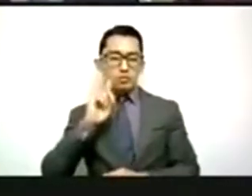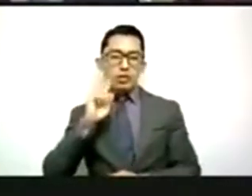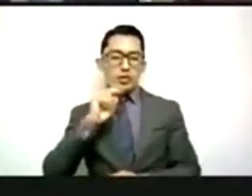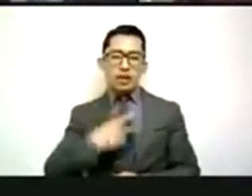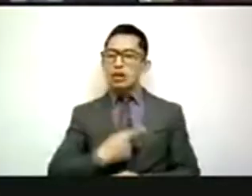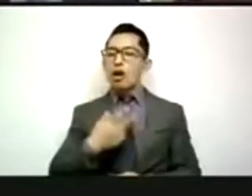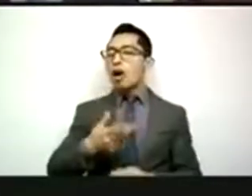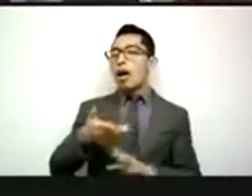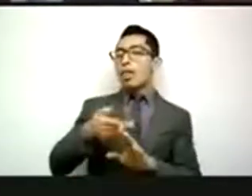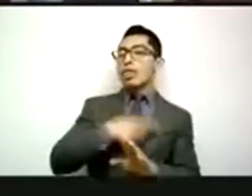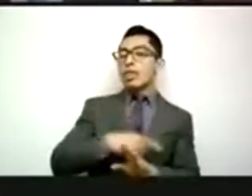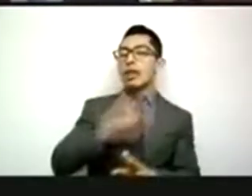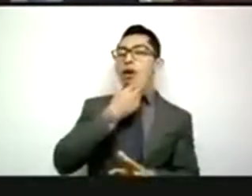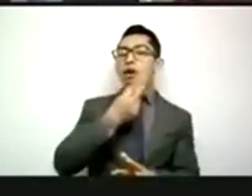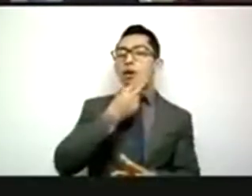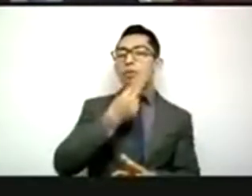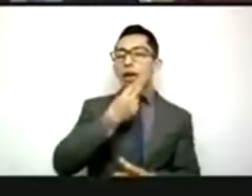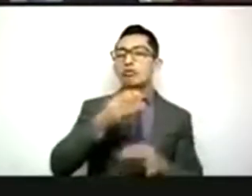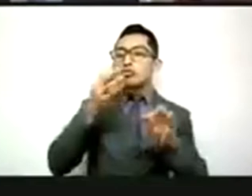está nombrada